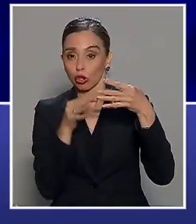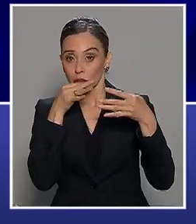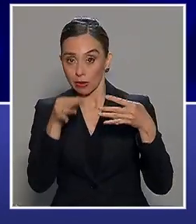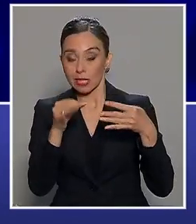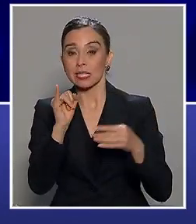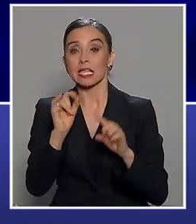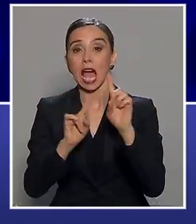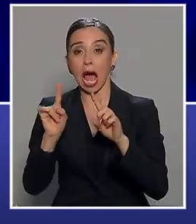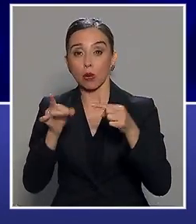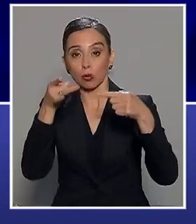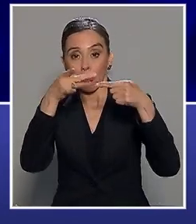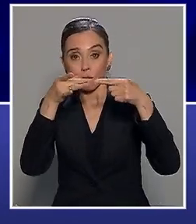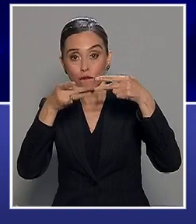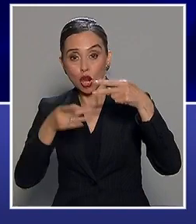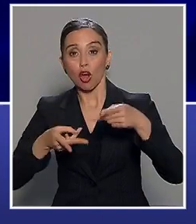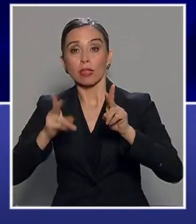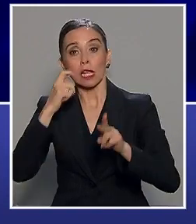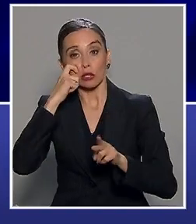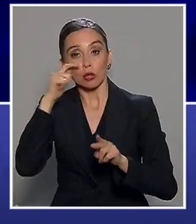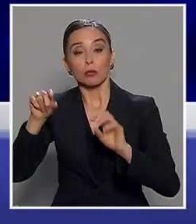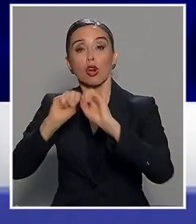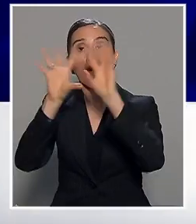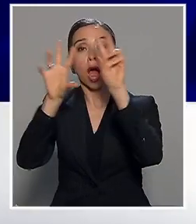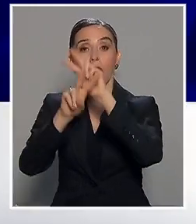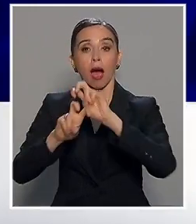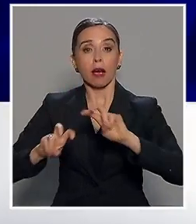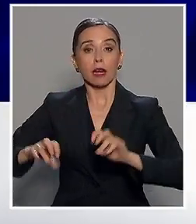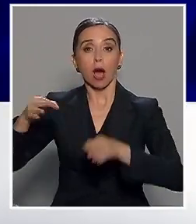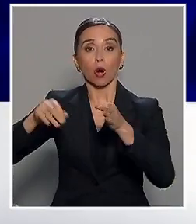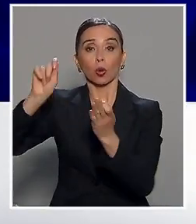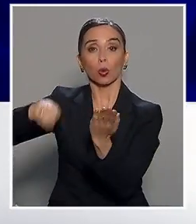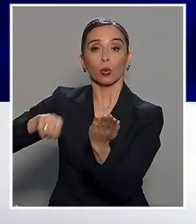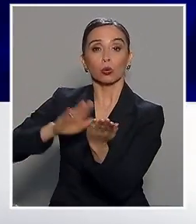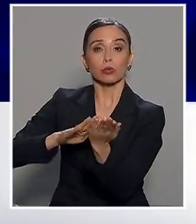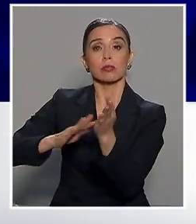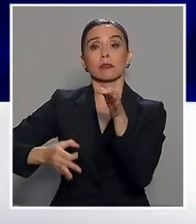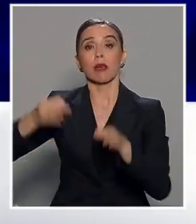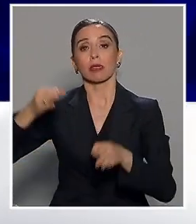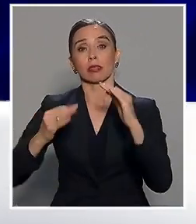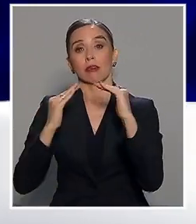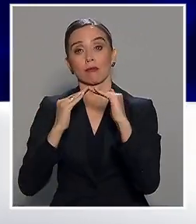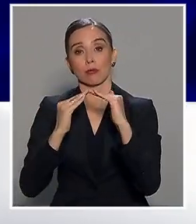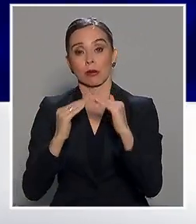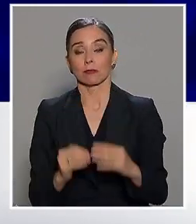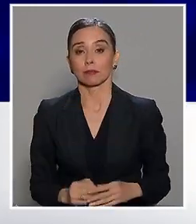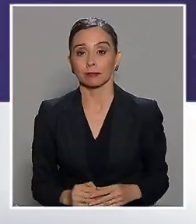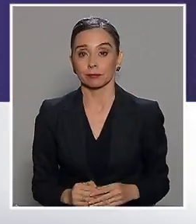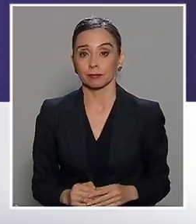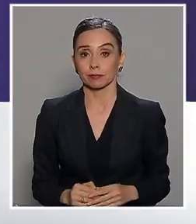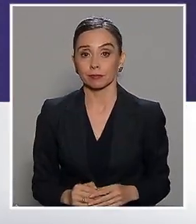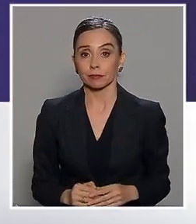alguna violación a los derechos humanos eso debe ser aclarado y juzgado por la por los tribunales de justicia